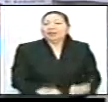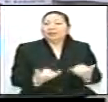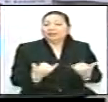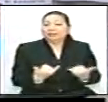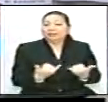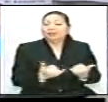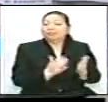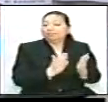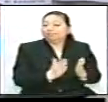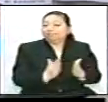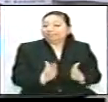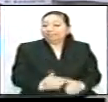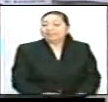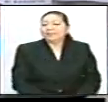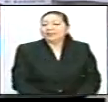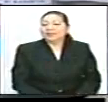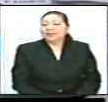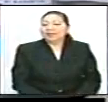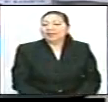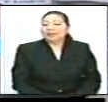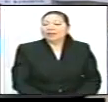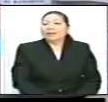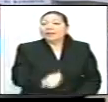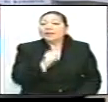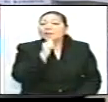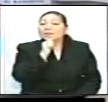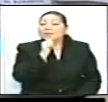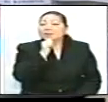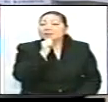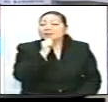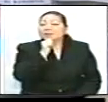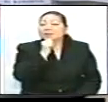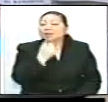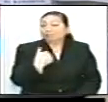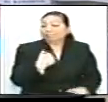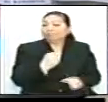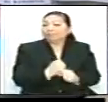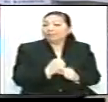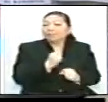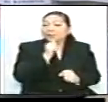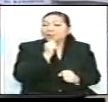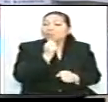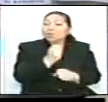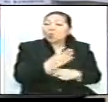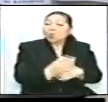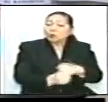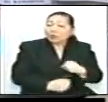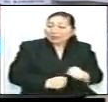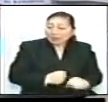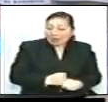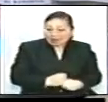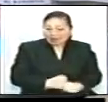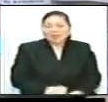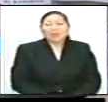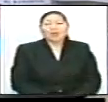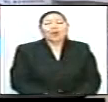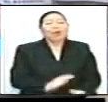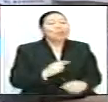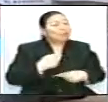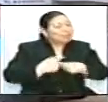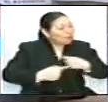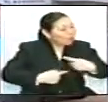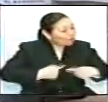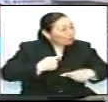esos términos, los privados, los que hemos trabajado en el sector privado durante muchas décadas, todos los